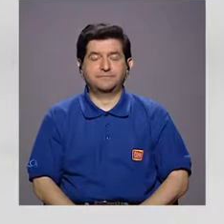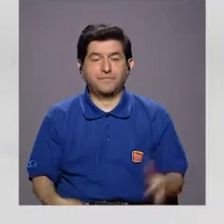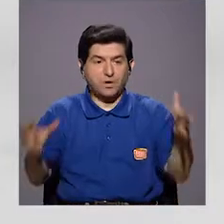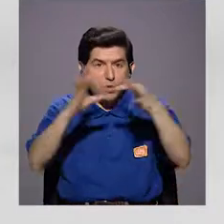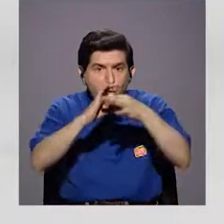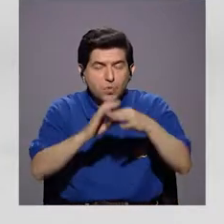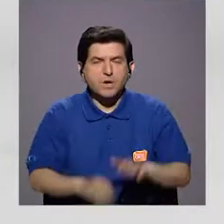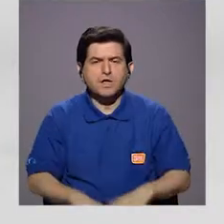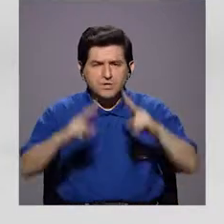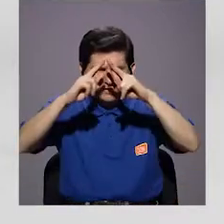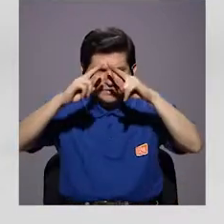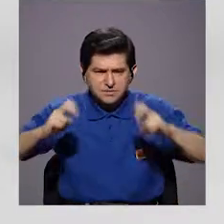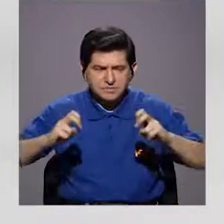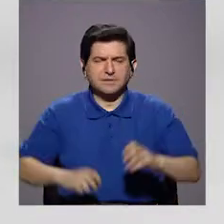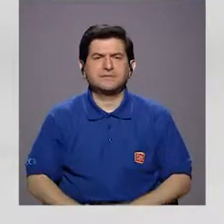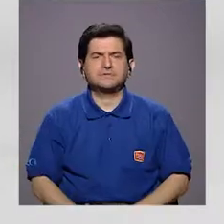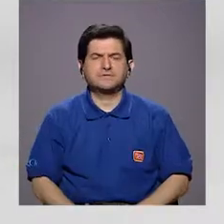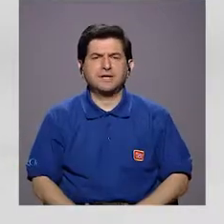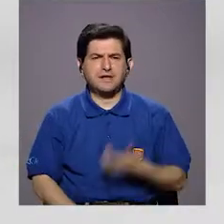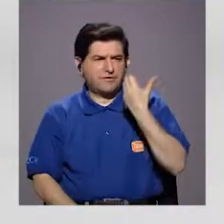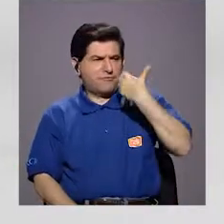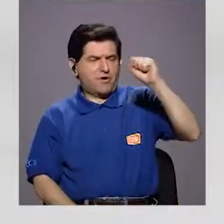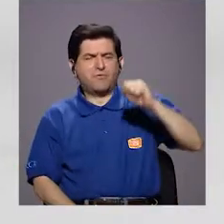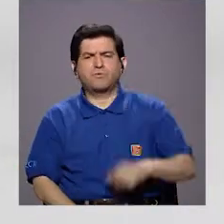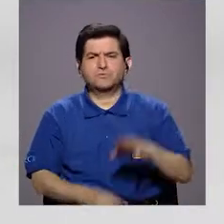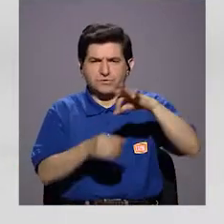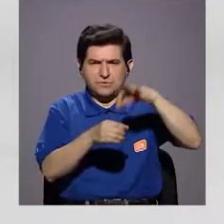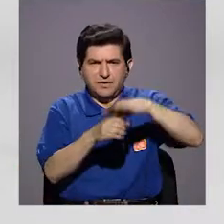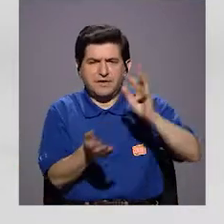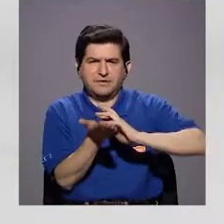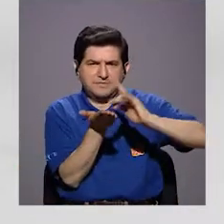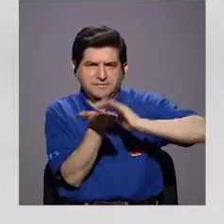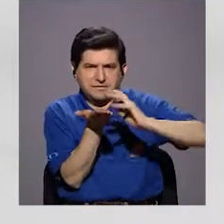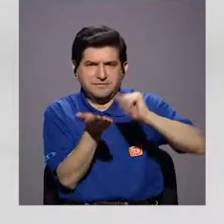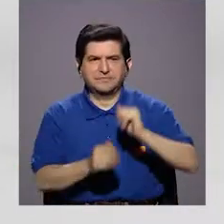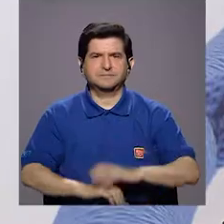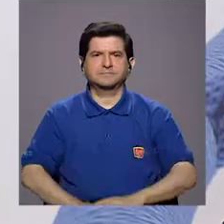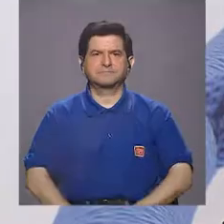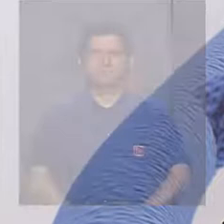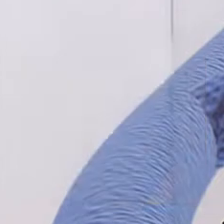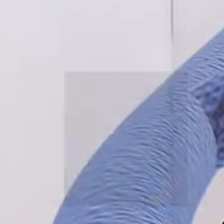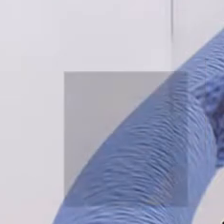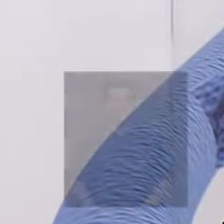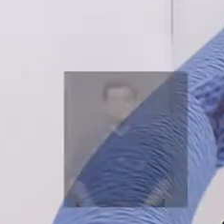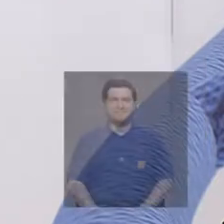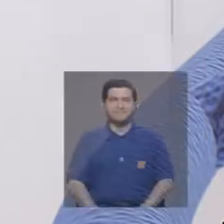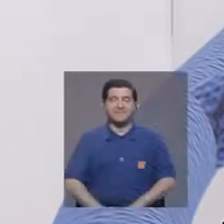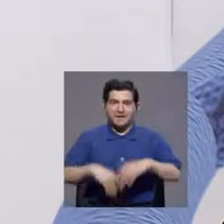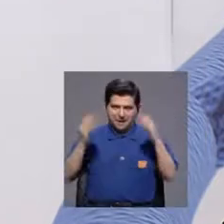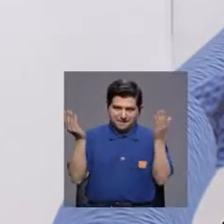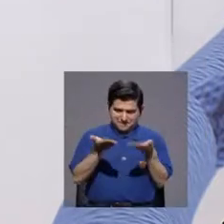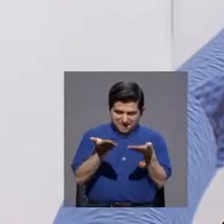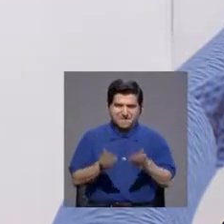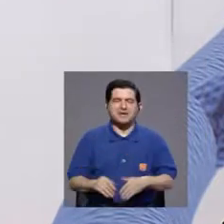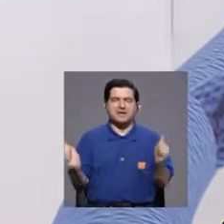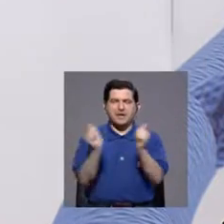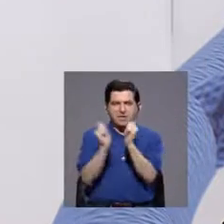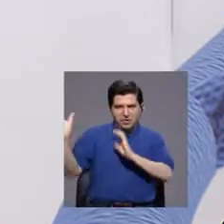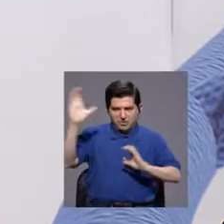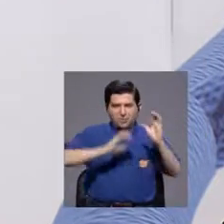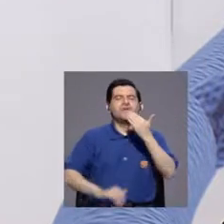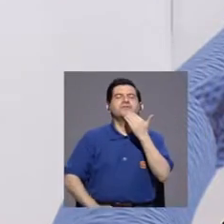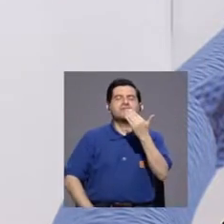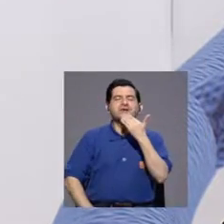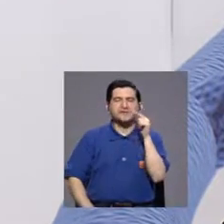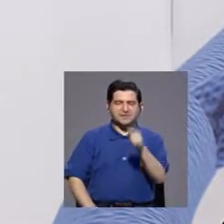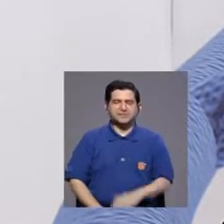junto a ellos analizaremos la revolución en el cultivo del arroz bienvenido rafael a conciencia muchísimas gracias